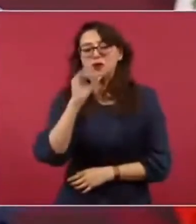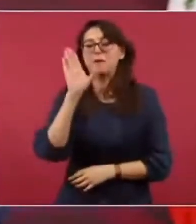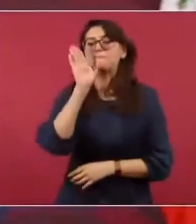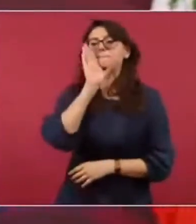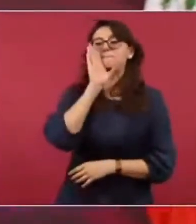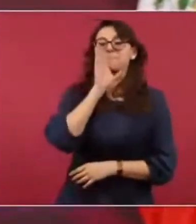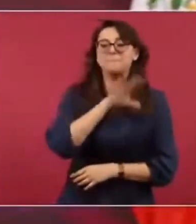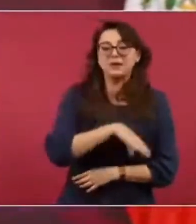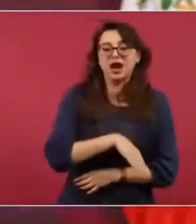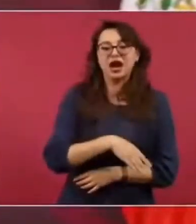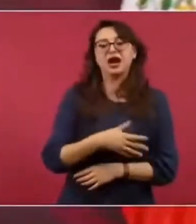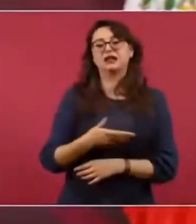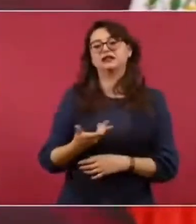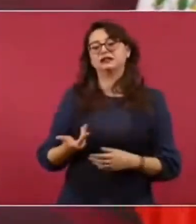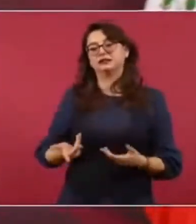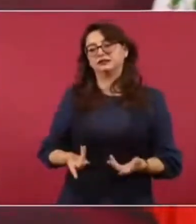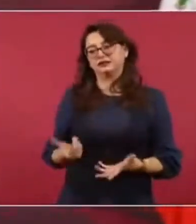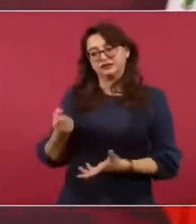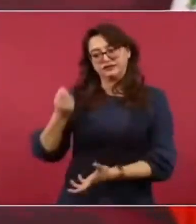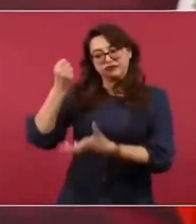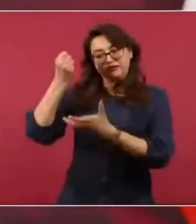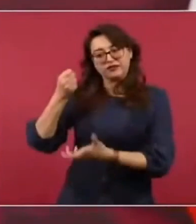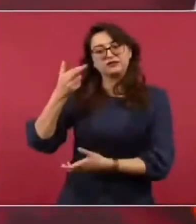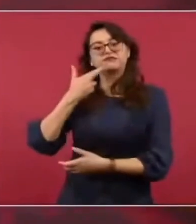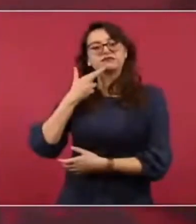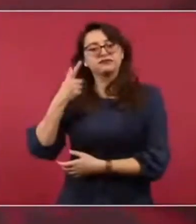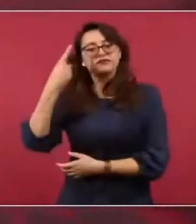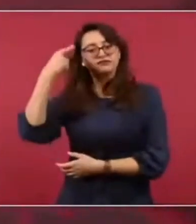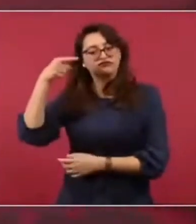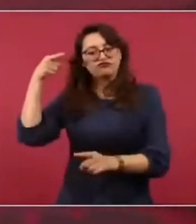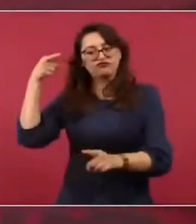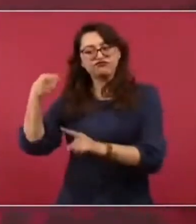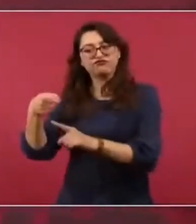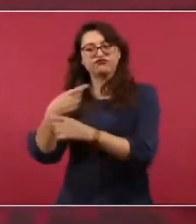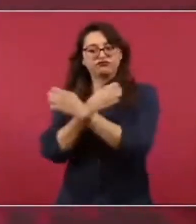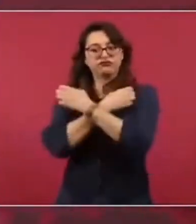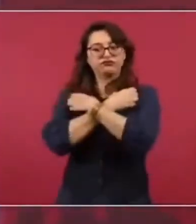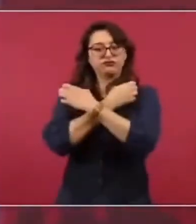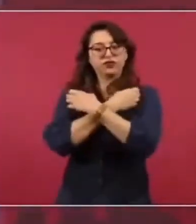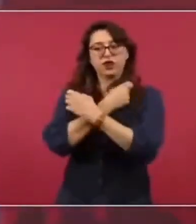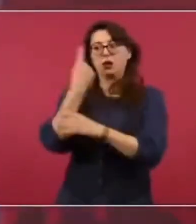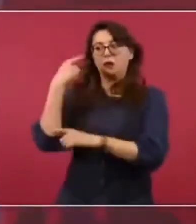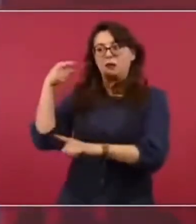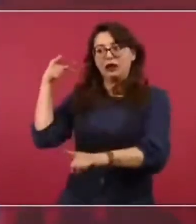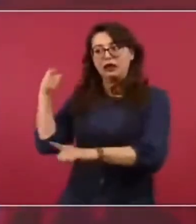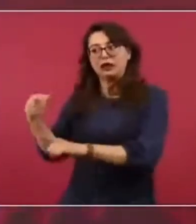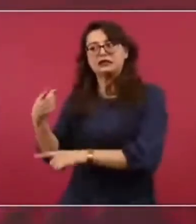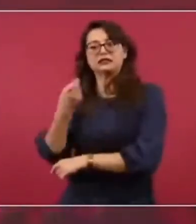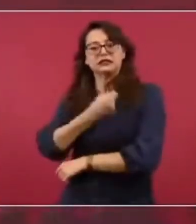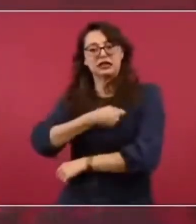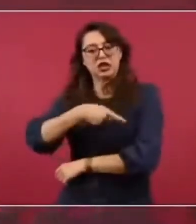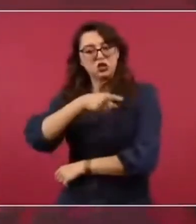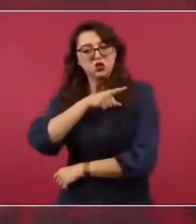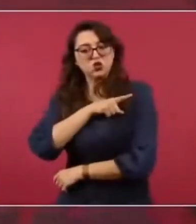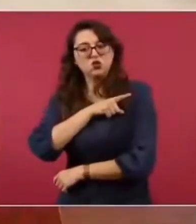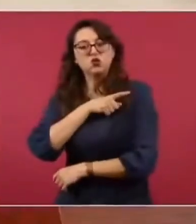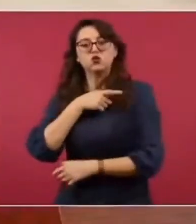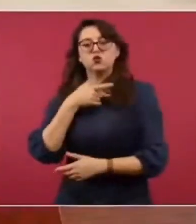ya no se podía invertir en educación y en salud. Toda una